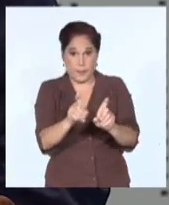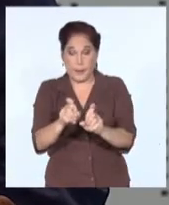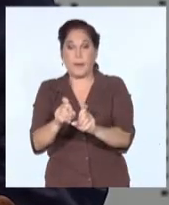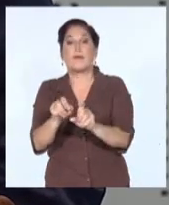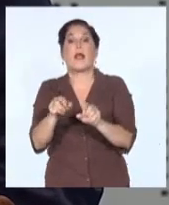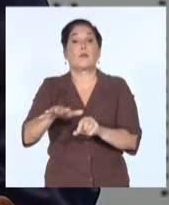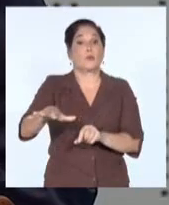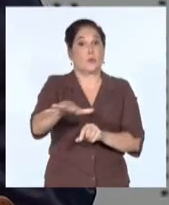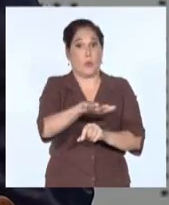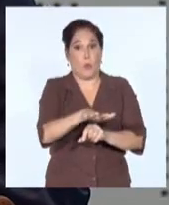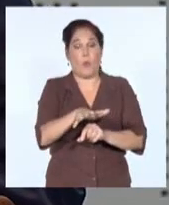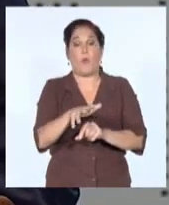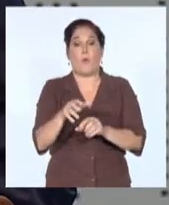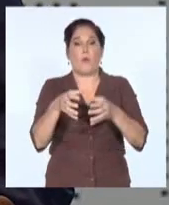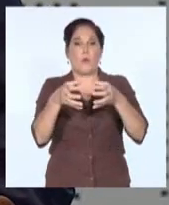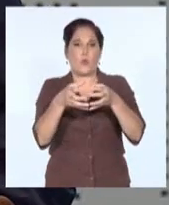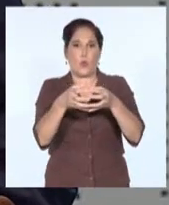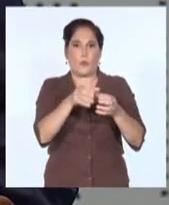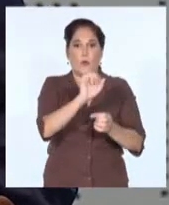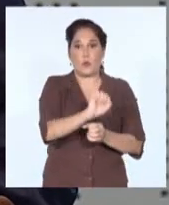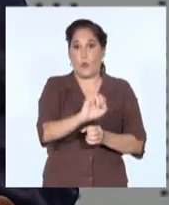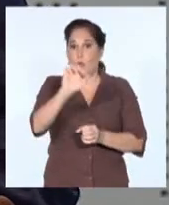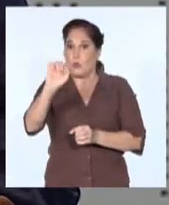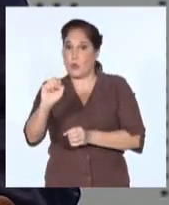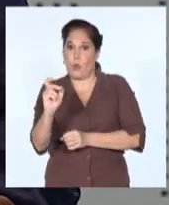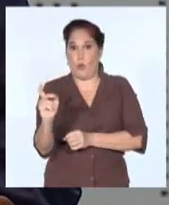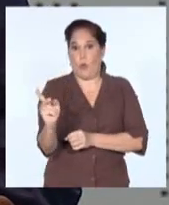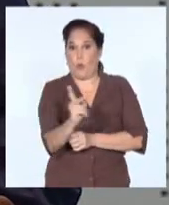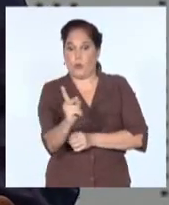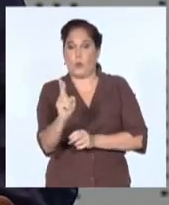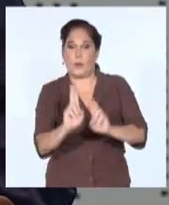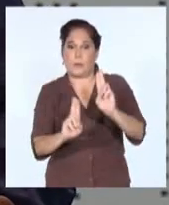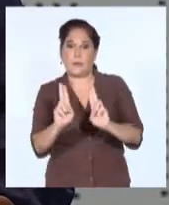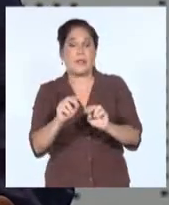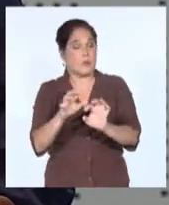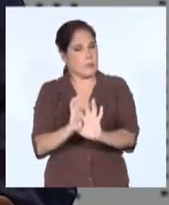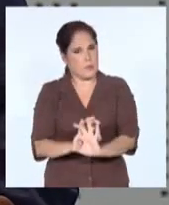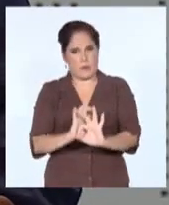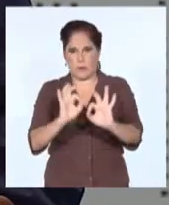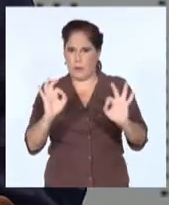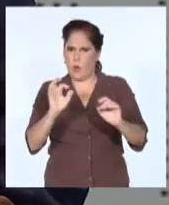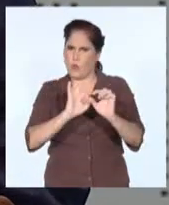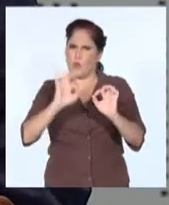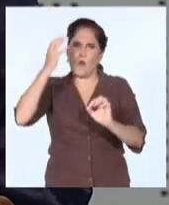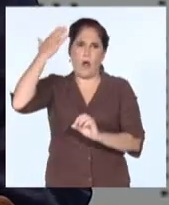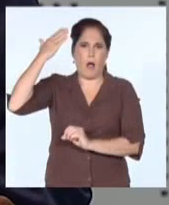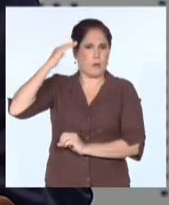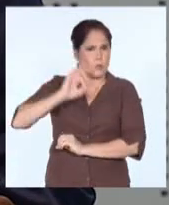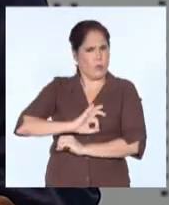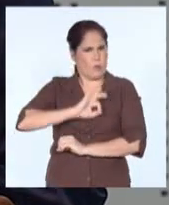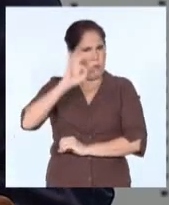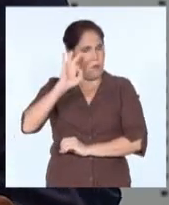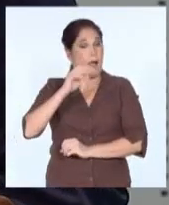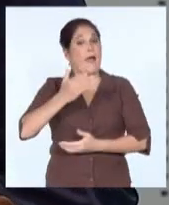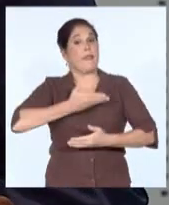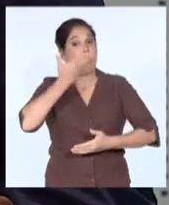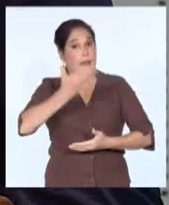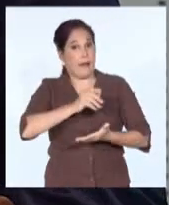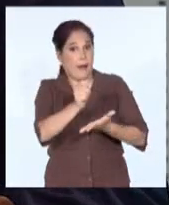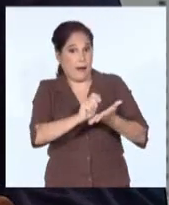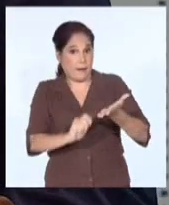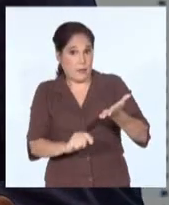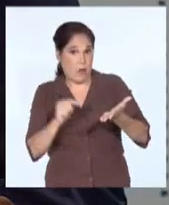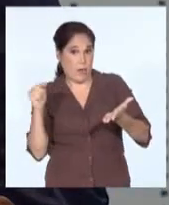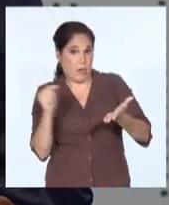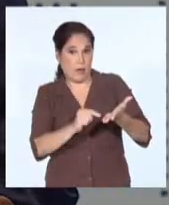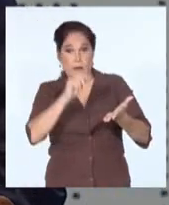la Grupo Sur-Sur, y esto es especial porque se ve en la declaración del Delhi. La